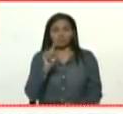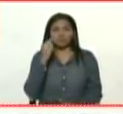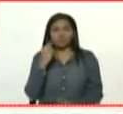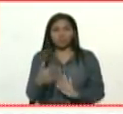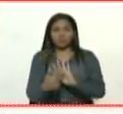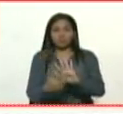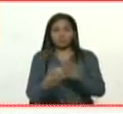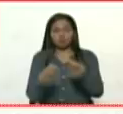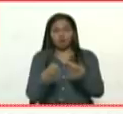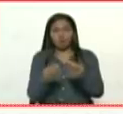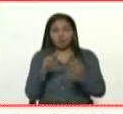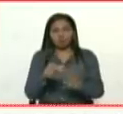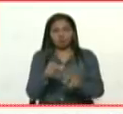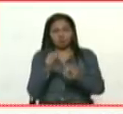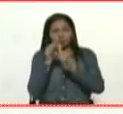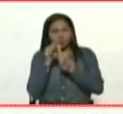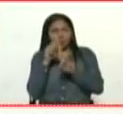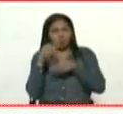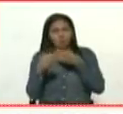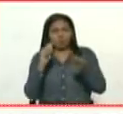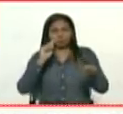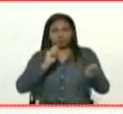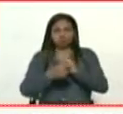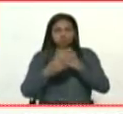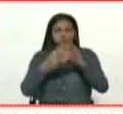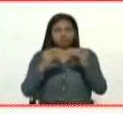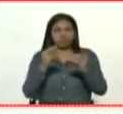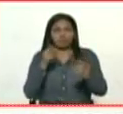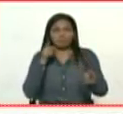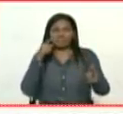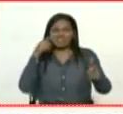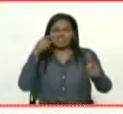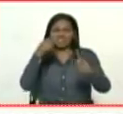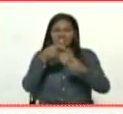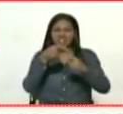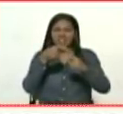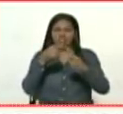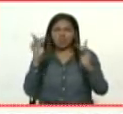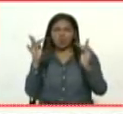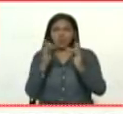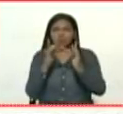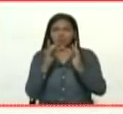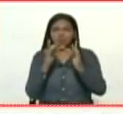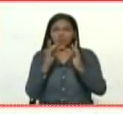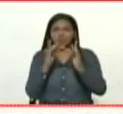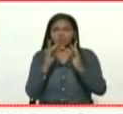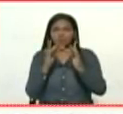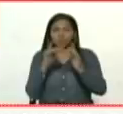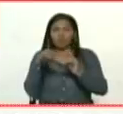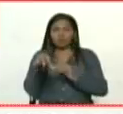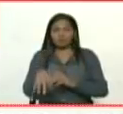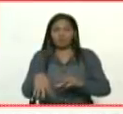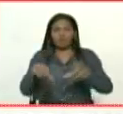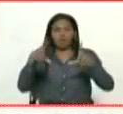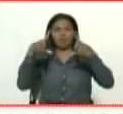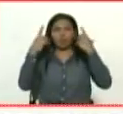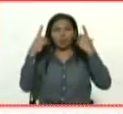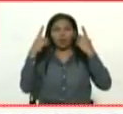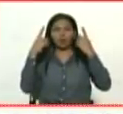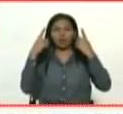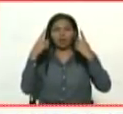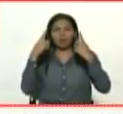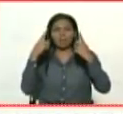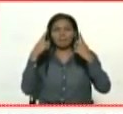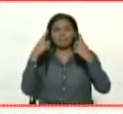de lecciones que lo cambian todo. Vámonos directamente al estado La Guaira, allá en la